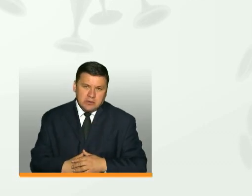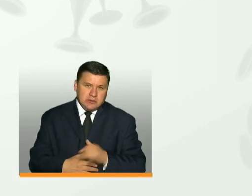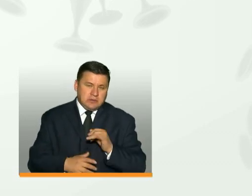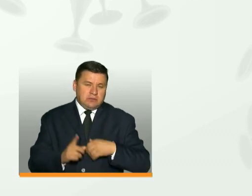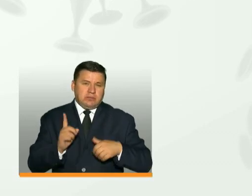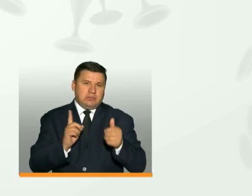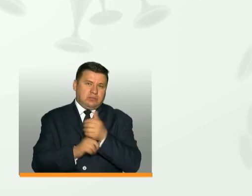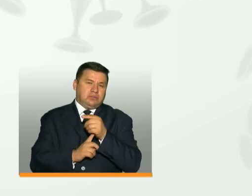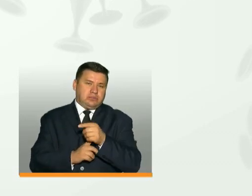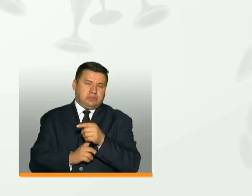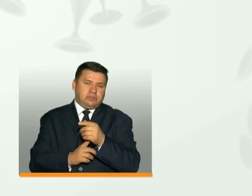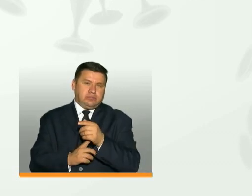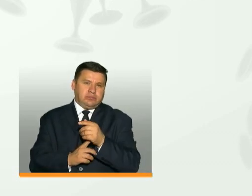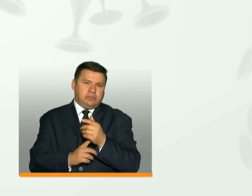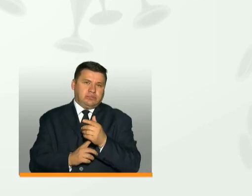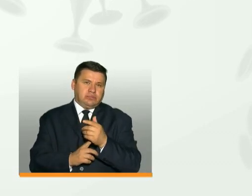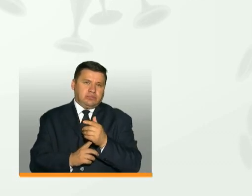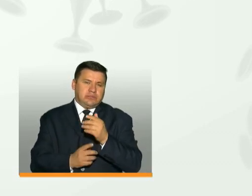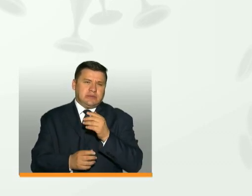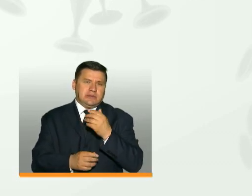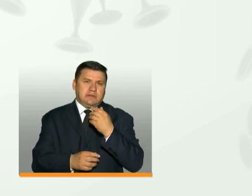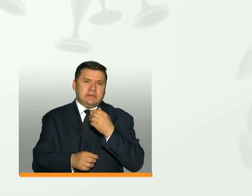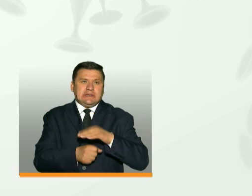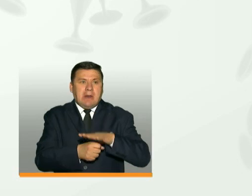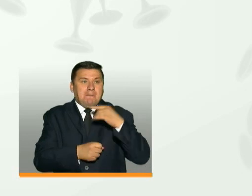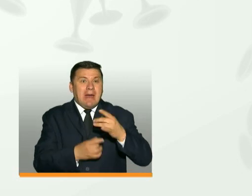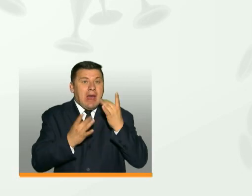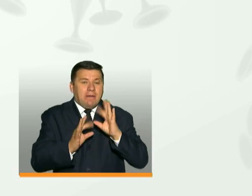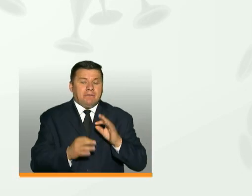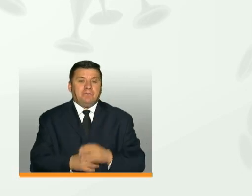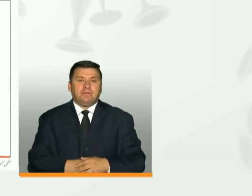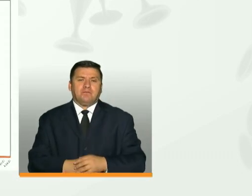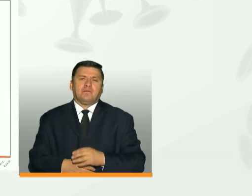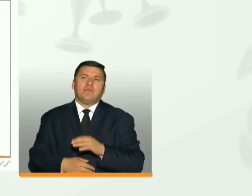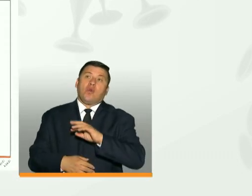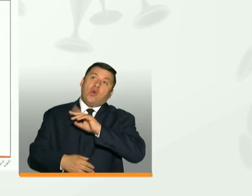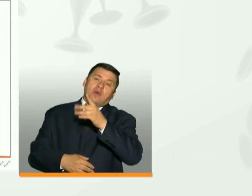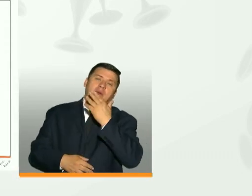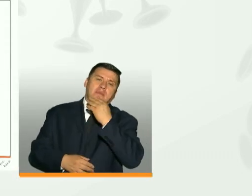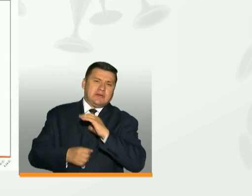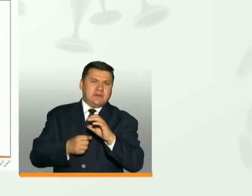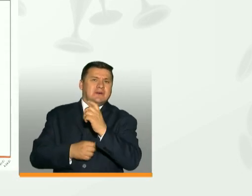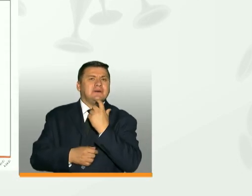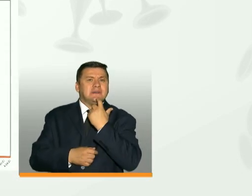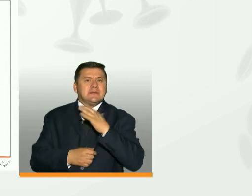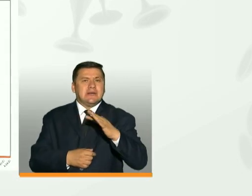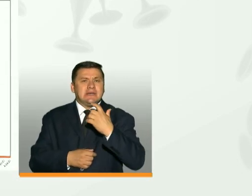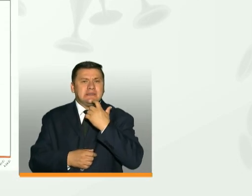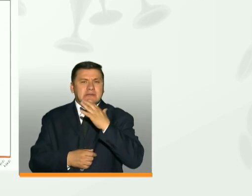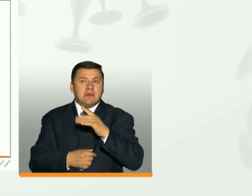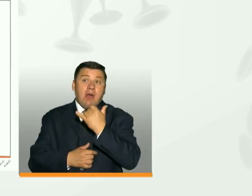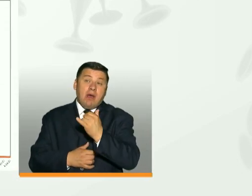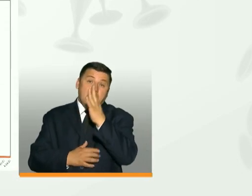hemos logrado evitar dicha situación. Por último, Sincelejo,